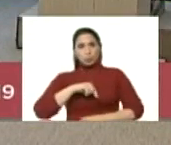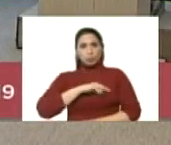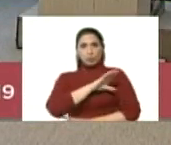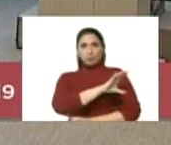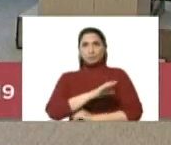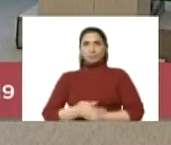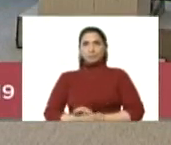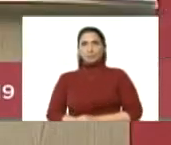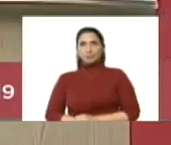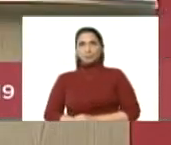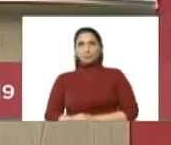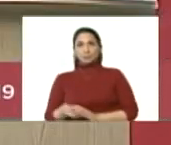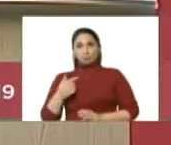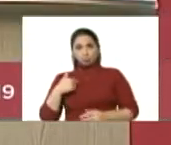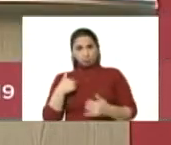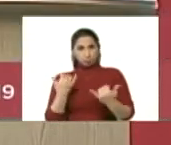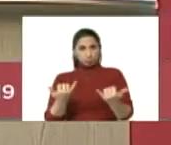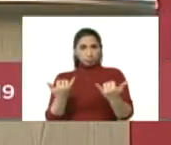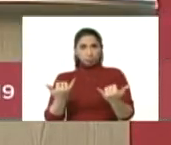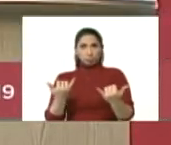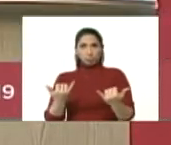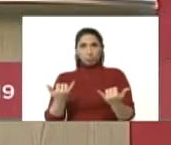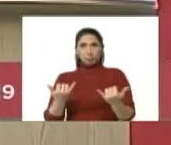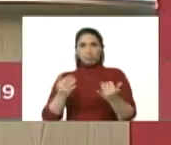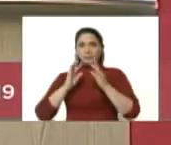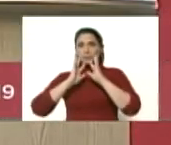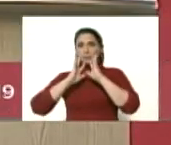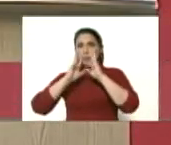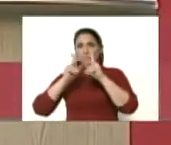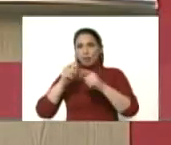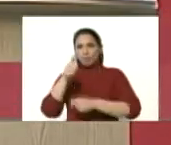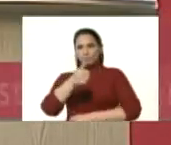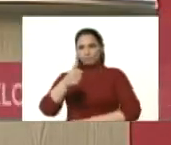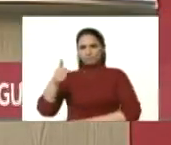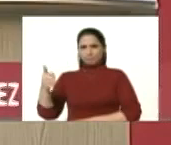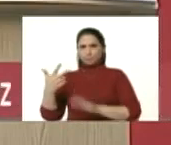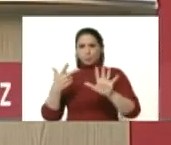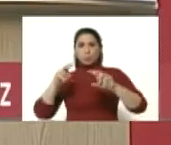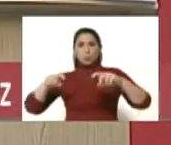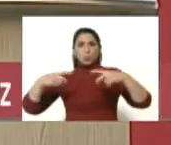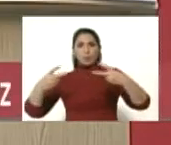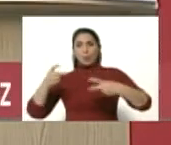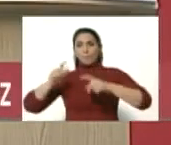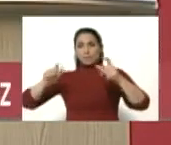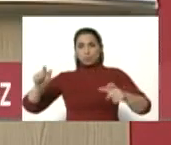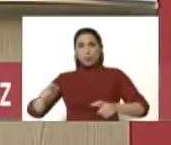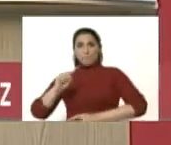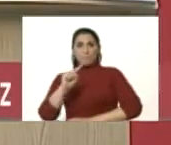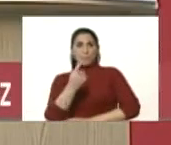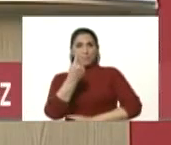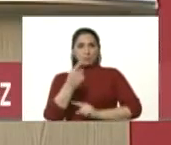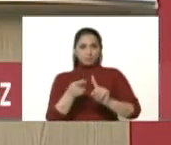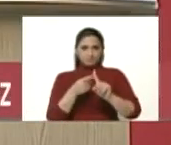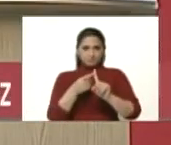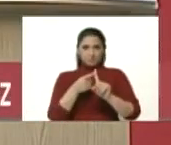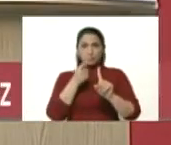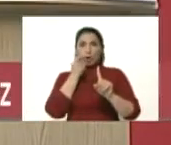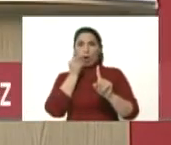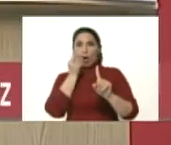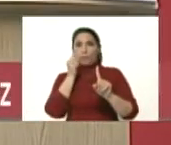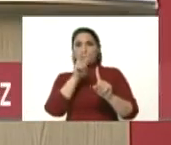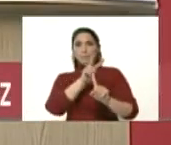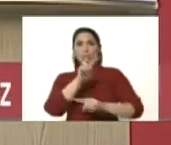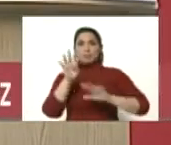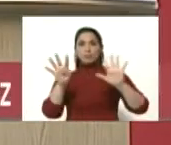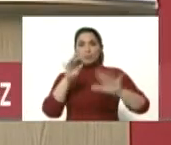patria. Bueno, voy a pasar a dar el parte de cada uno de estos casos. El primer caso es un hombre de